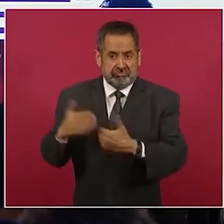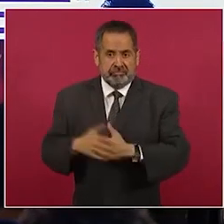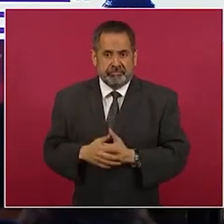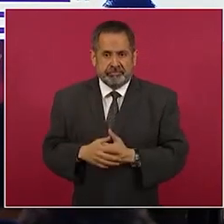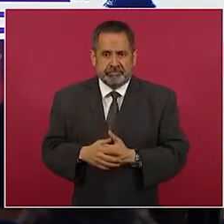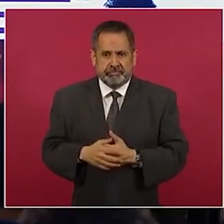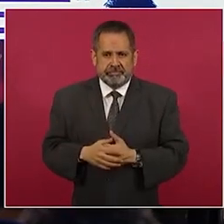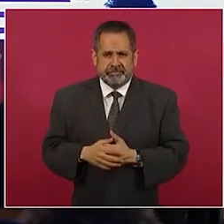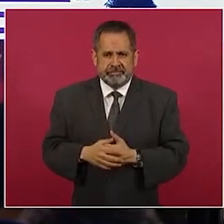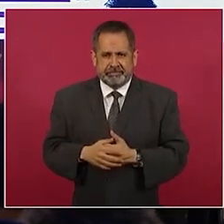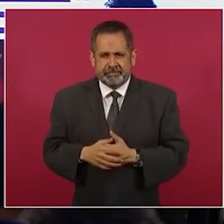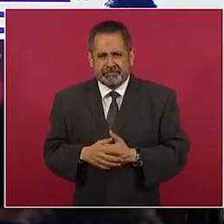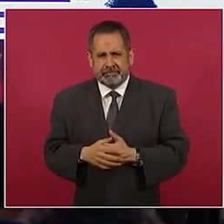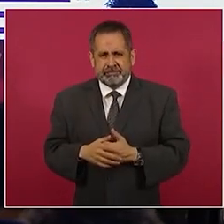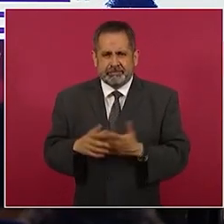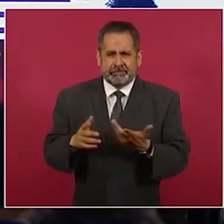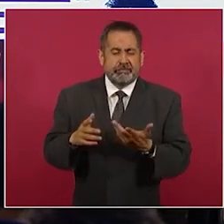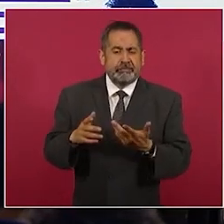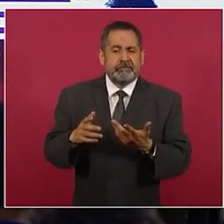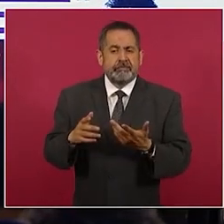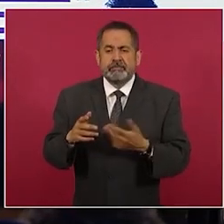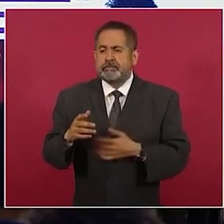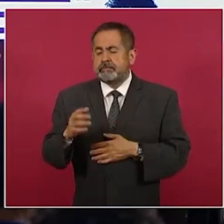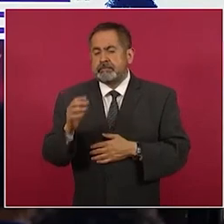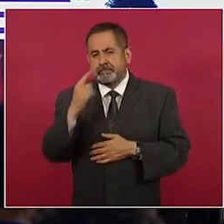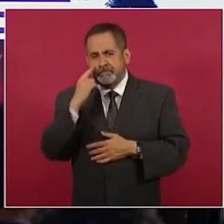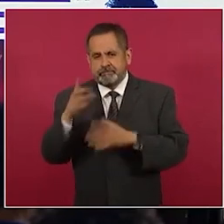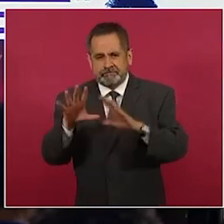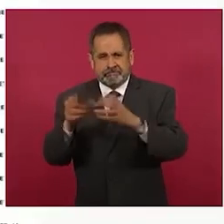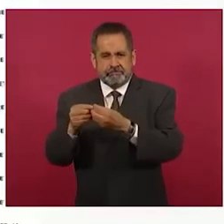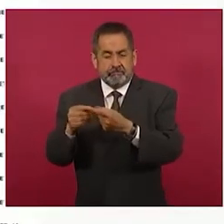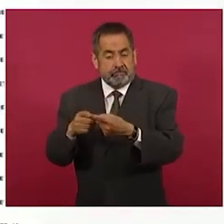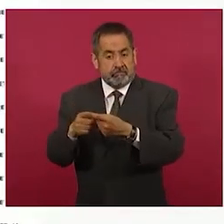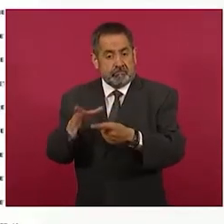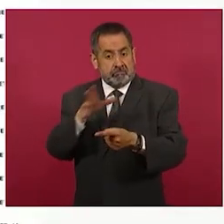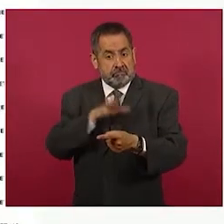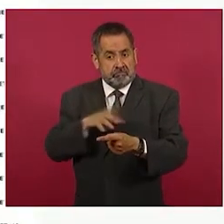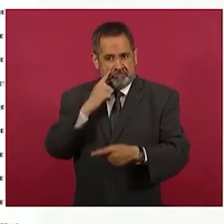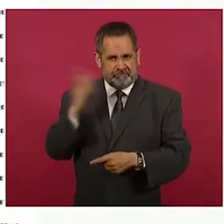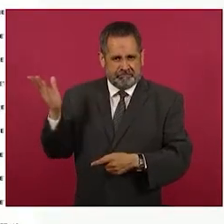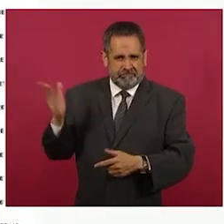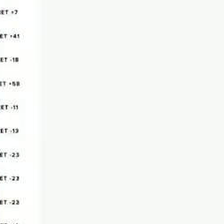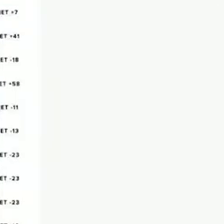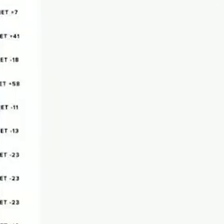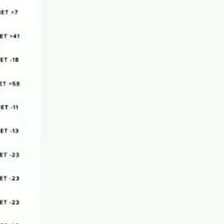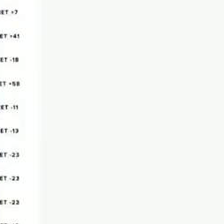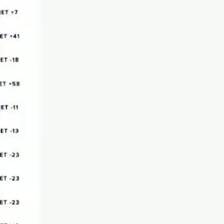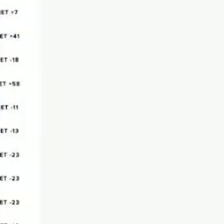5 que es como indecisos y 18 en contra. Es un fenómeno.